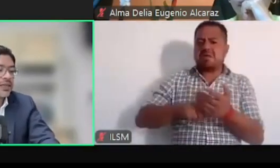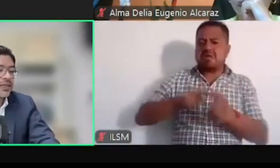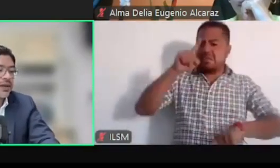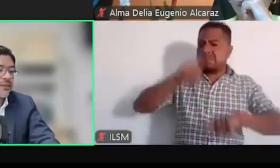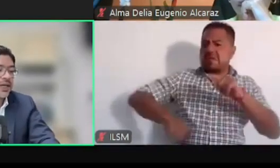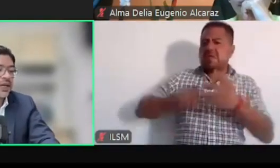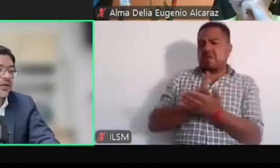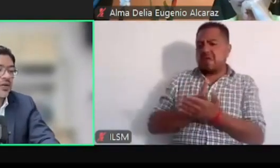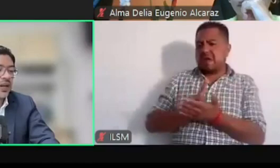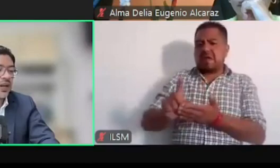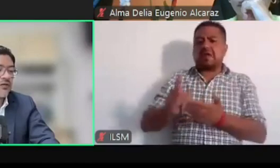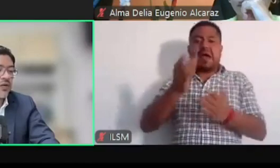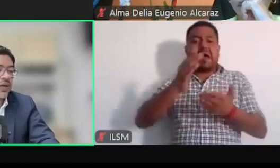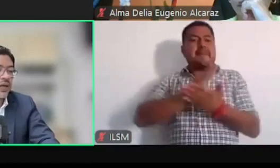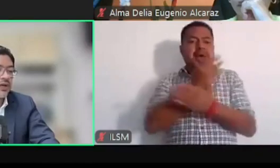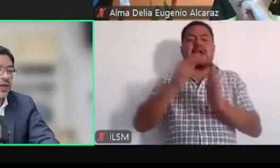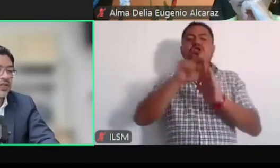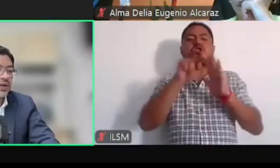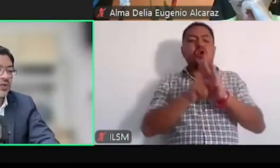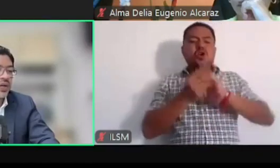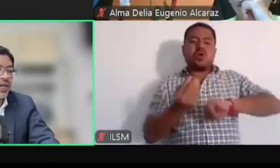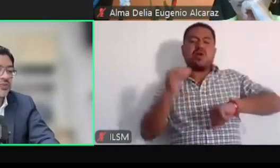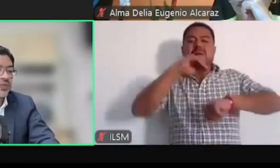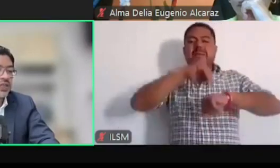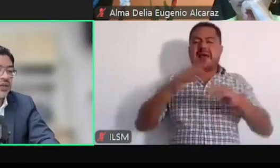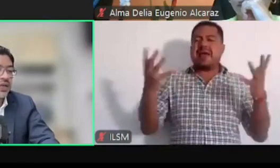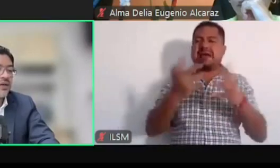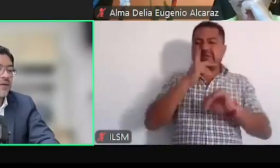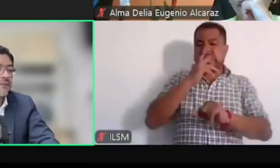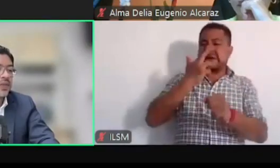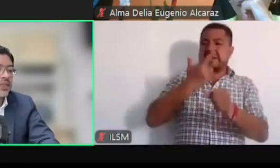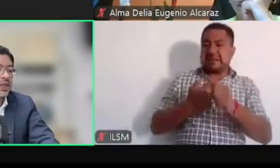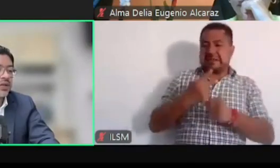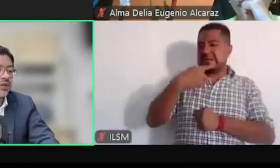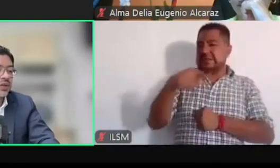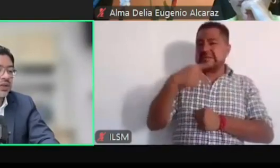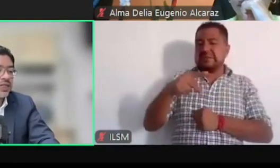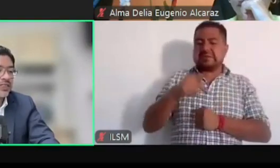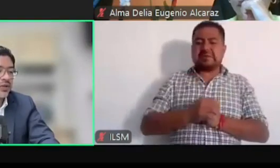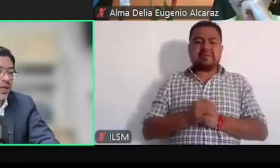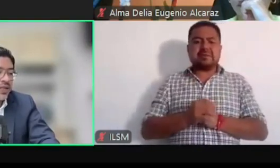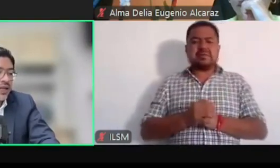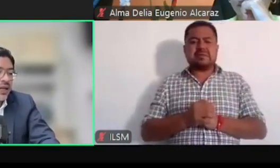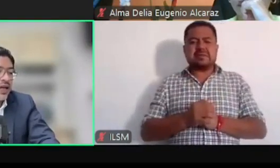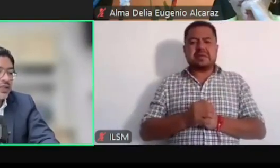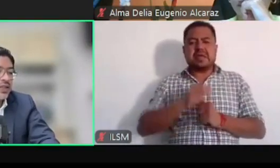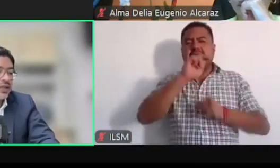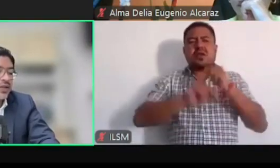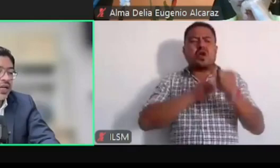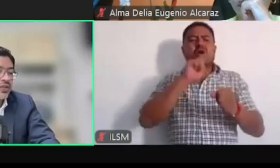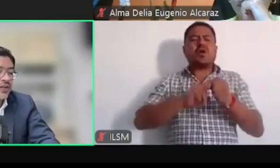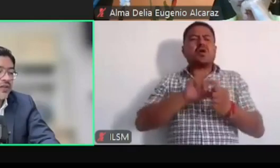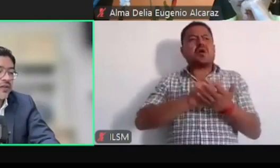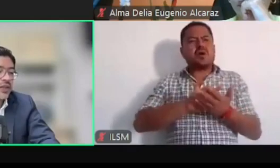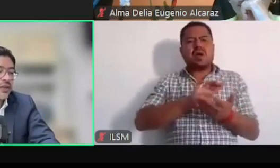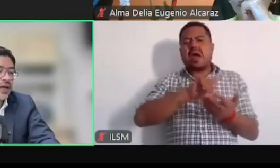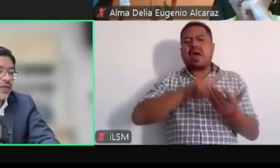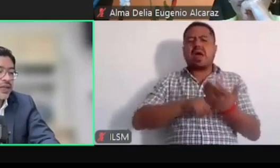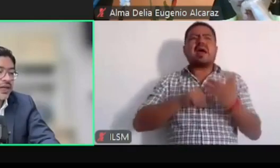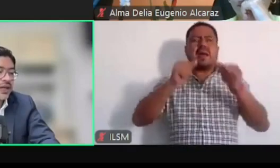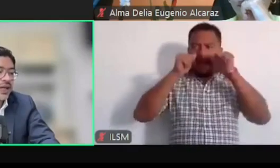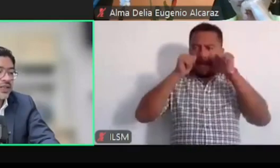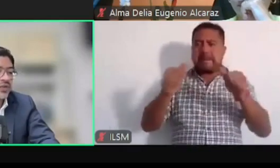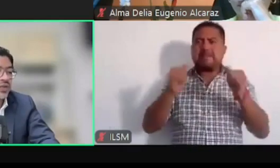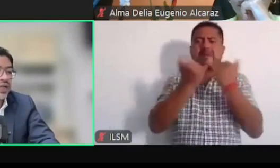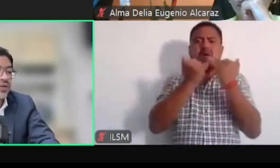además que aplicar la norma en la forma en que lo realizó la autoridad responsable desnaturalizar el sentido de la acción afirmativa y